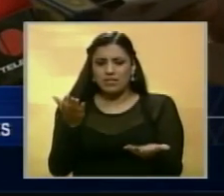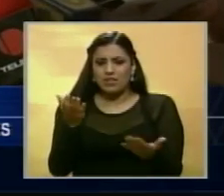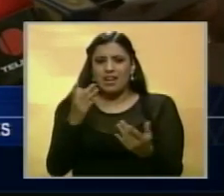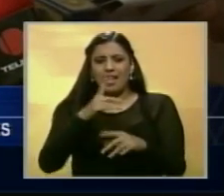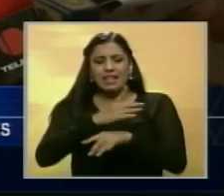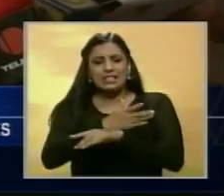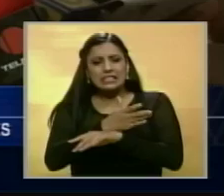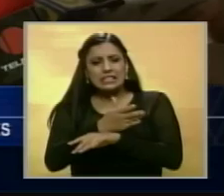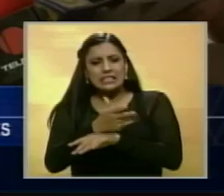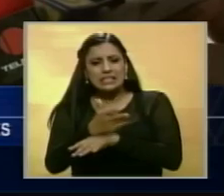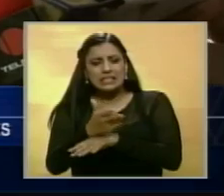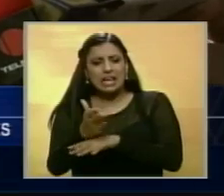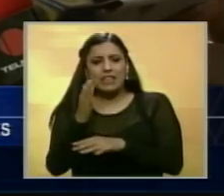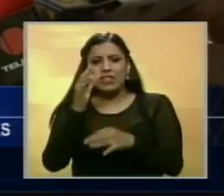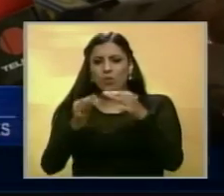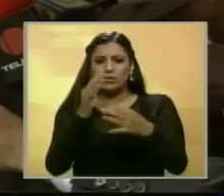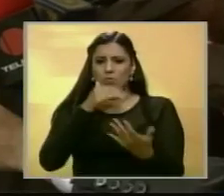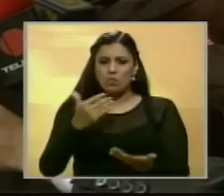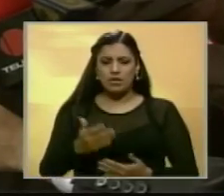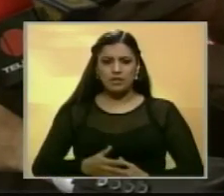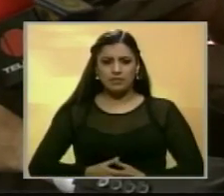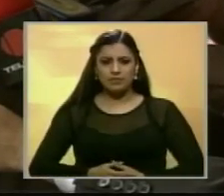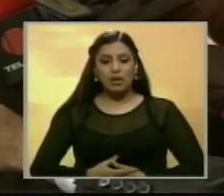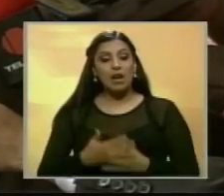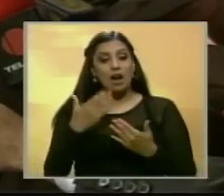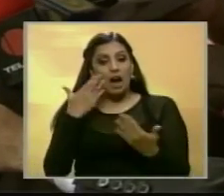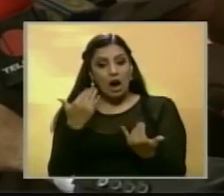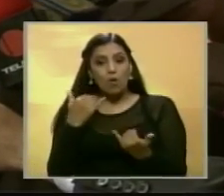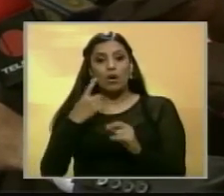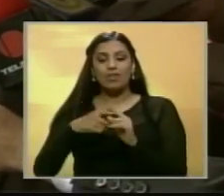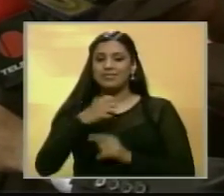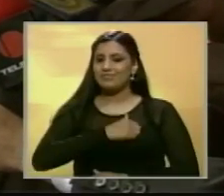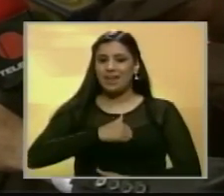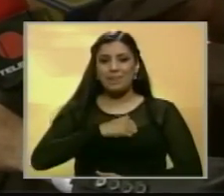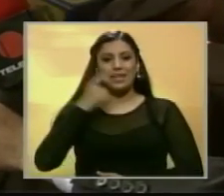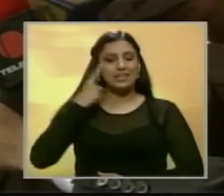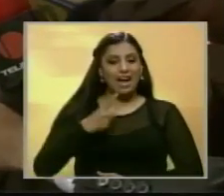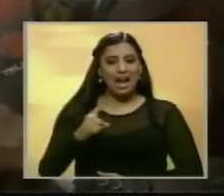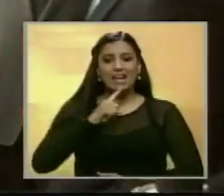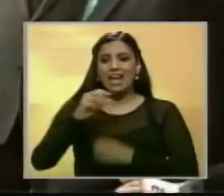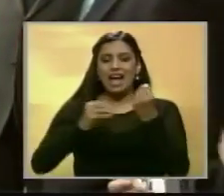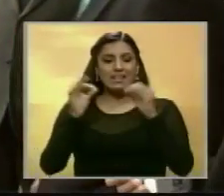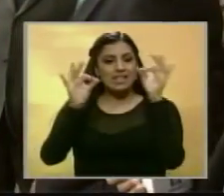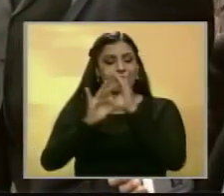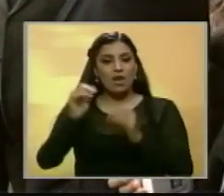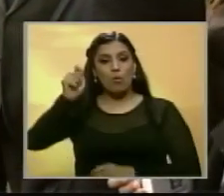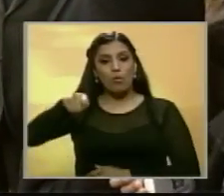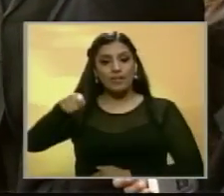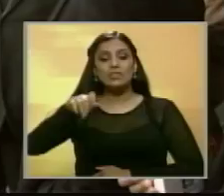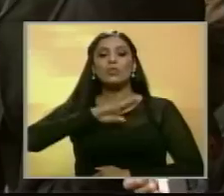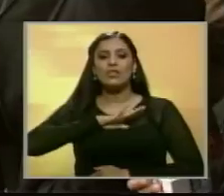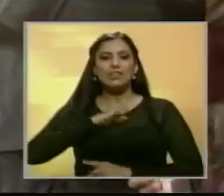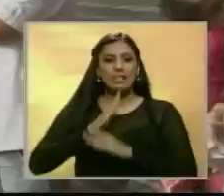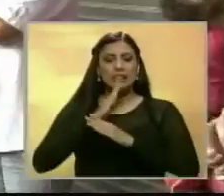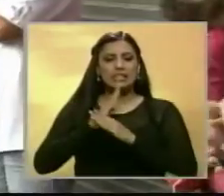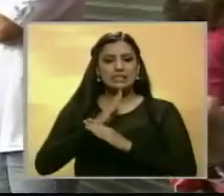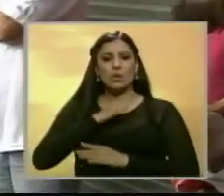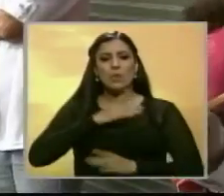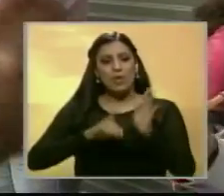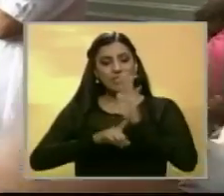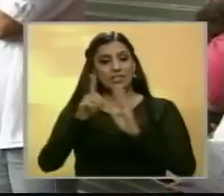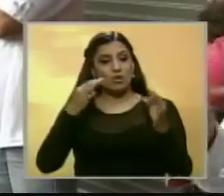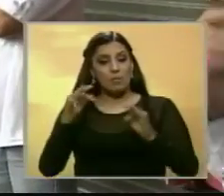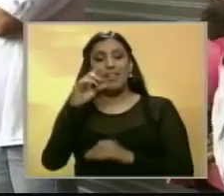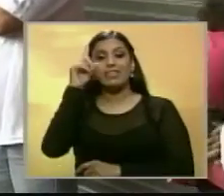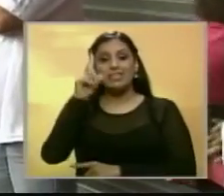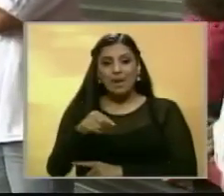un retardo que es absolutamente injustificado. Morris Sierralta lamenta que haya una inacción total del juicio, lo cual impide no solo su desarrollo